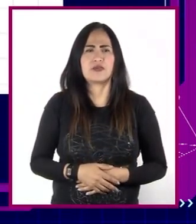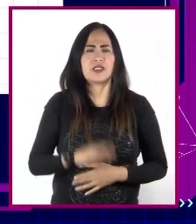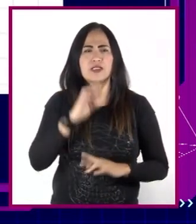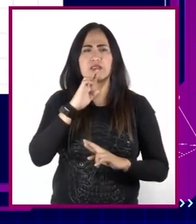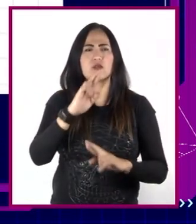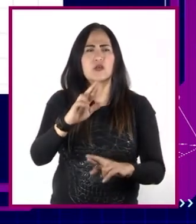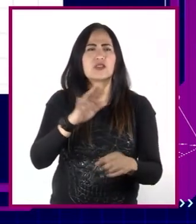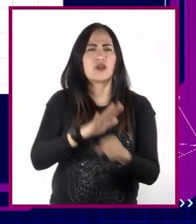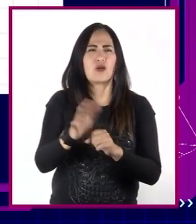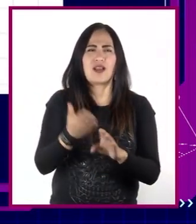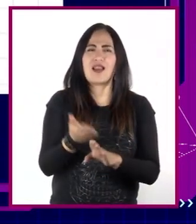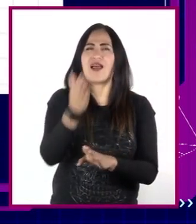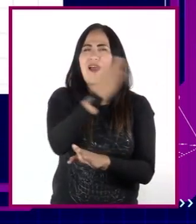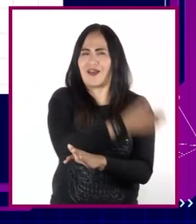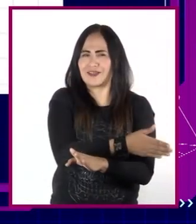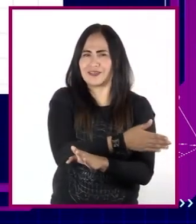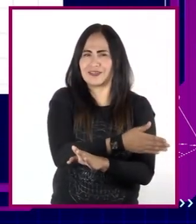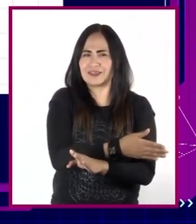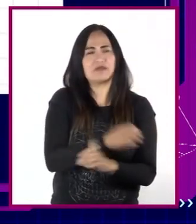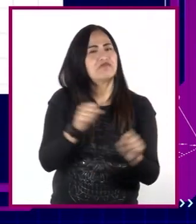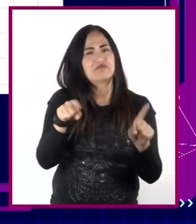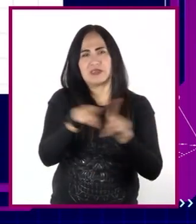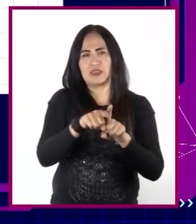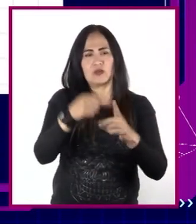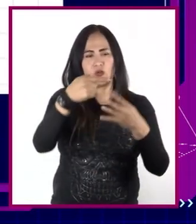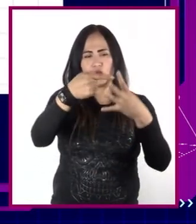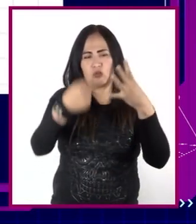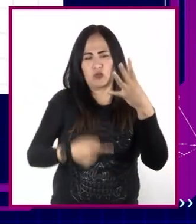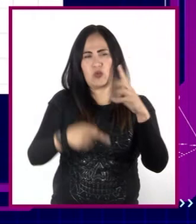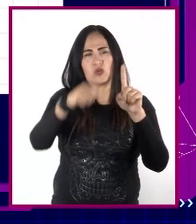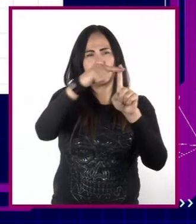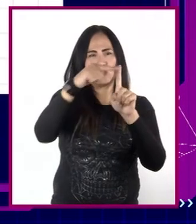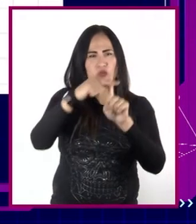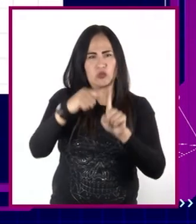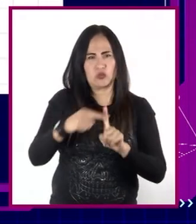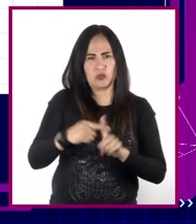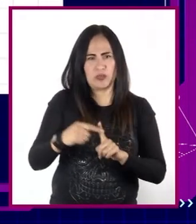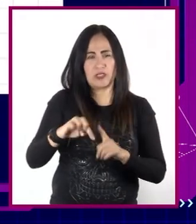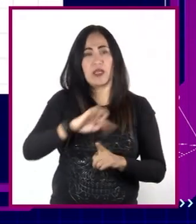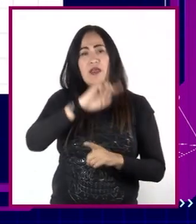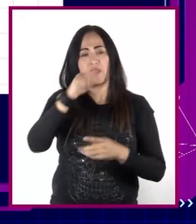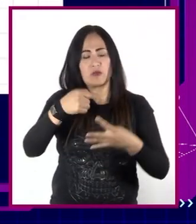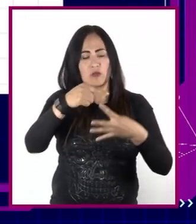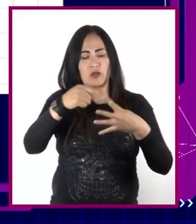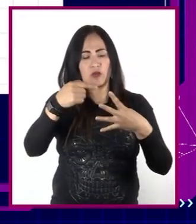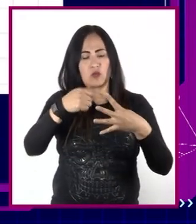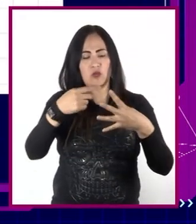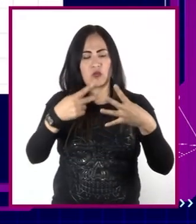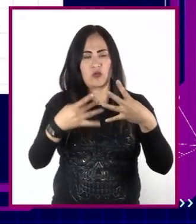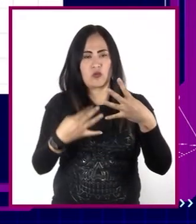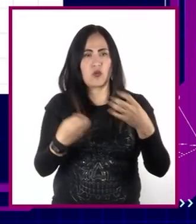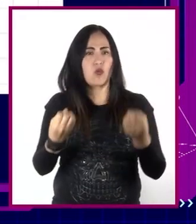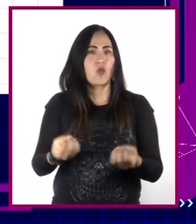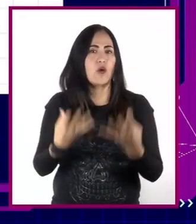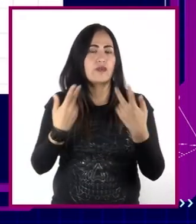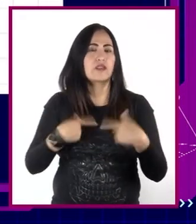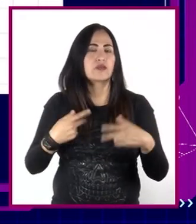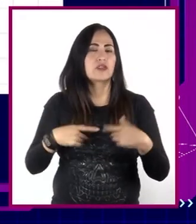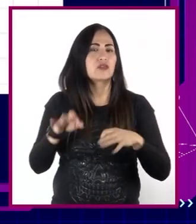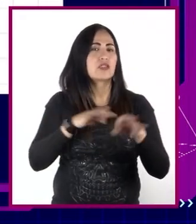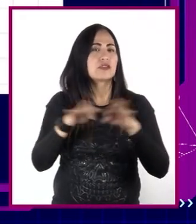que en el ejemplo anterior, debemos sumar todas las cantidades y después dividirlas entre el número de